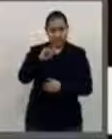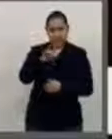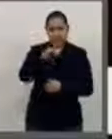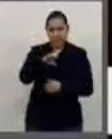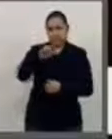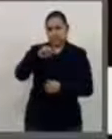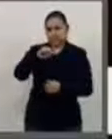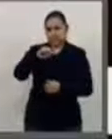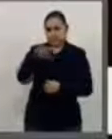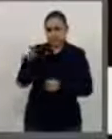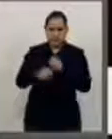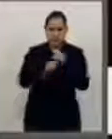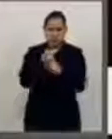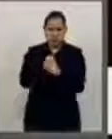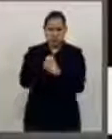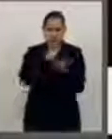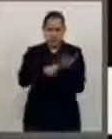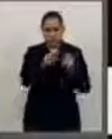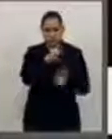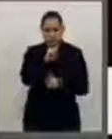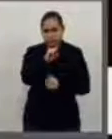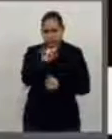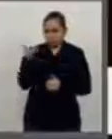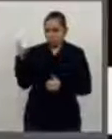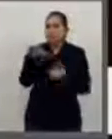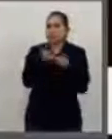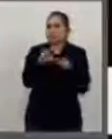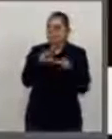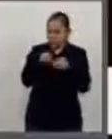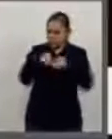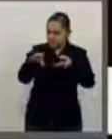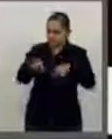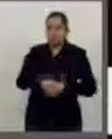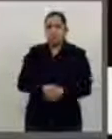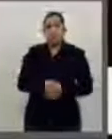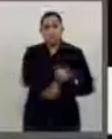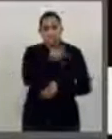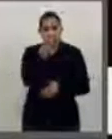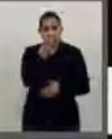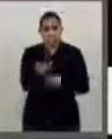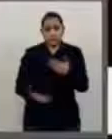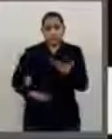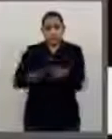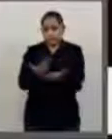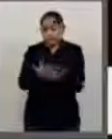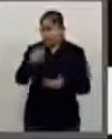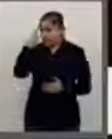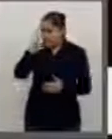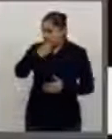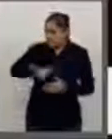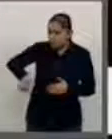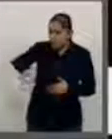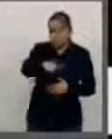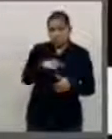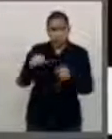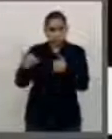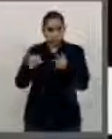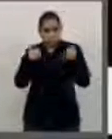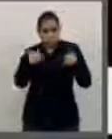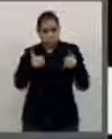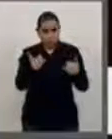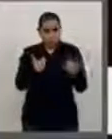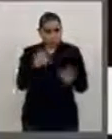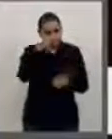el 68. La presente iniciativa es un homenaje a la juventud mexicana, a las conquistas democráticas y a los